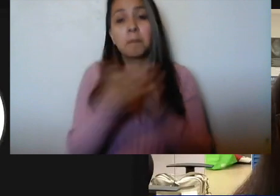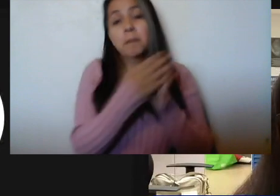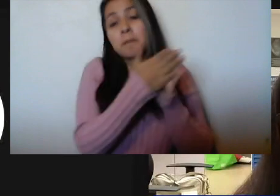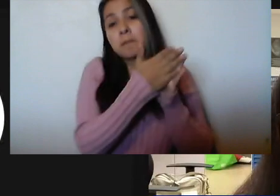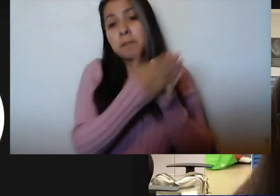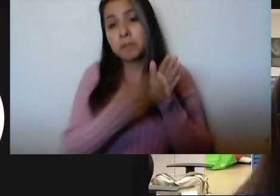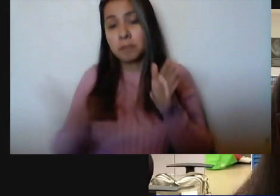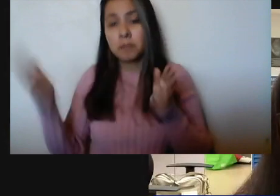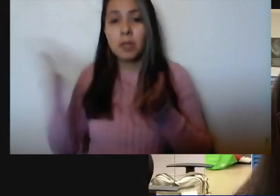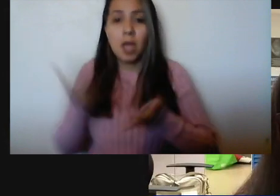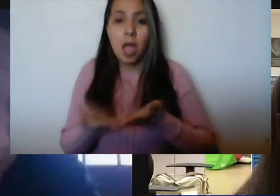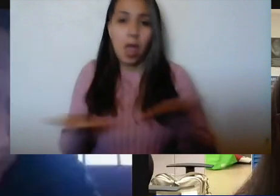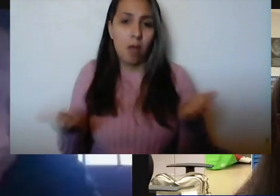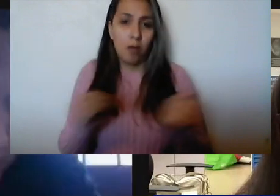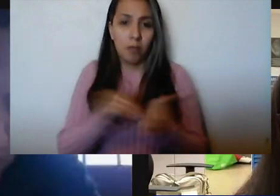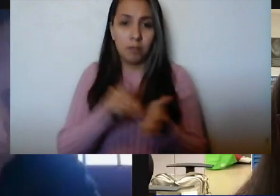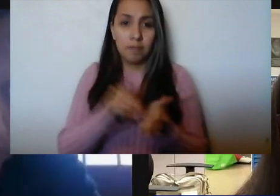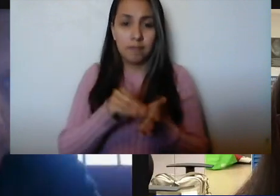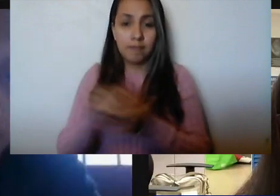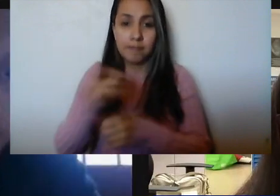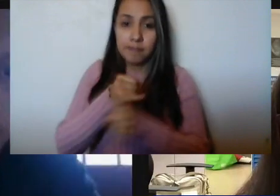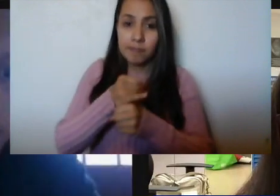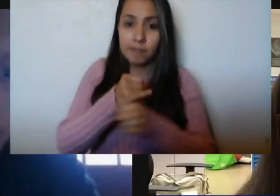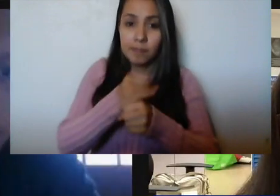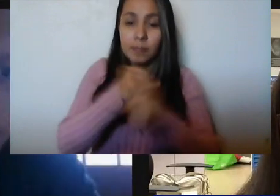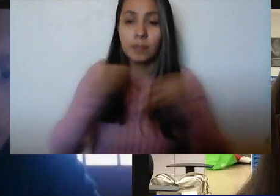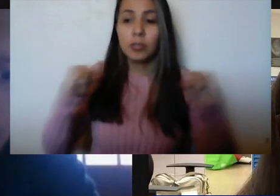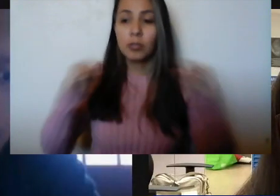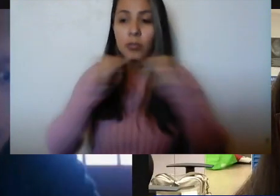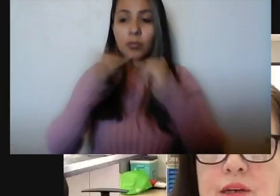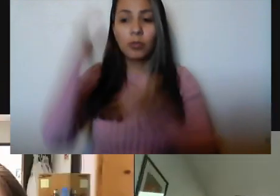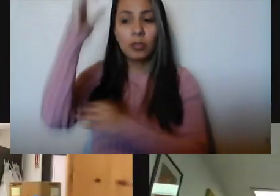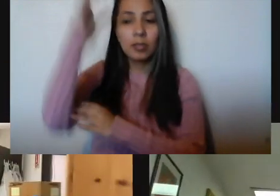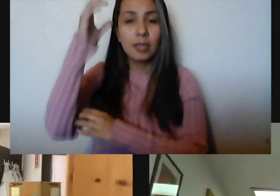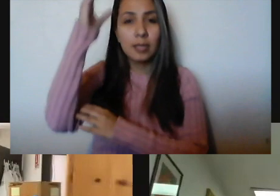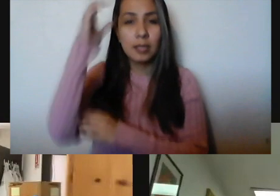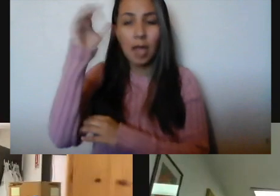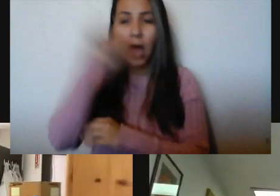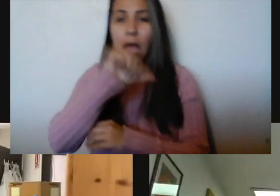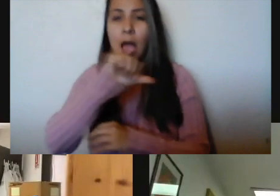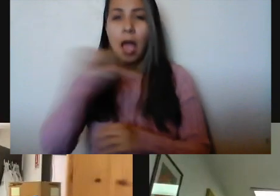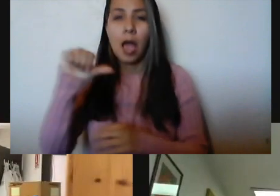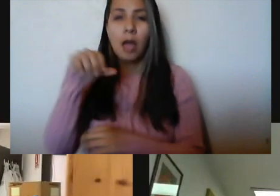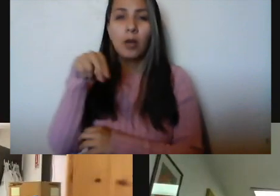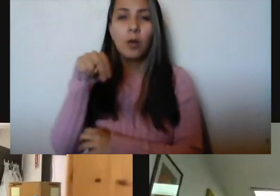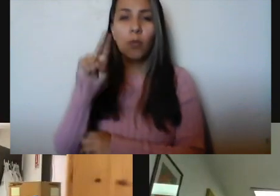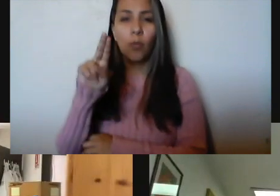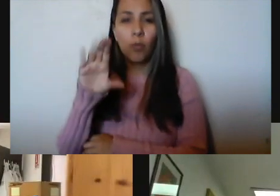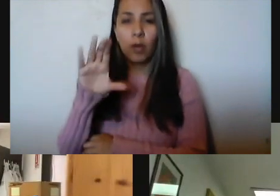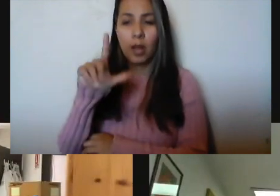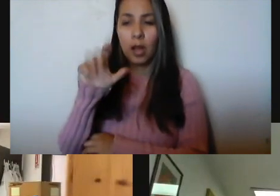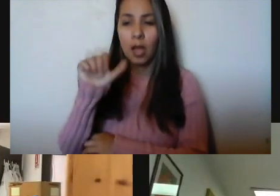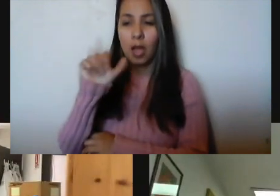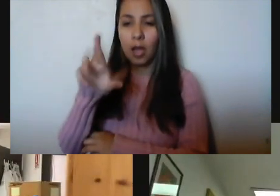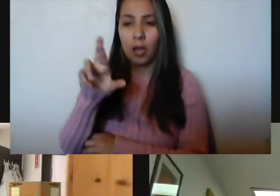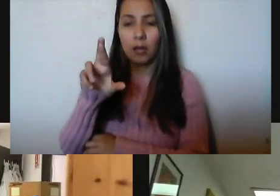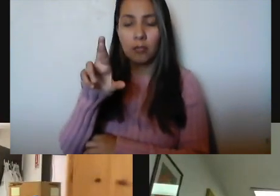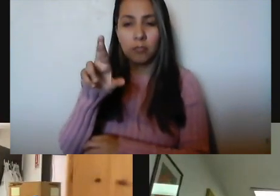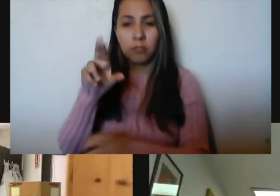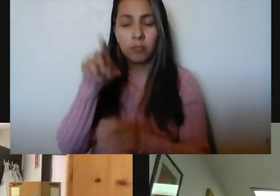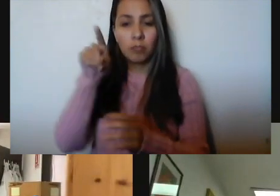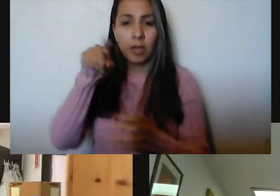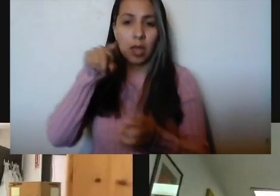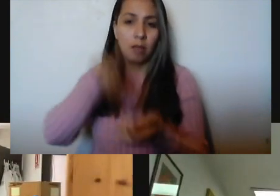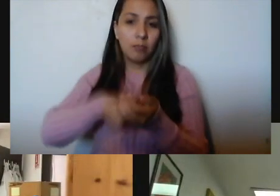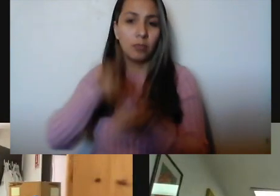2013 se desempeña como investigador en el Instituto de Ciencias Nucleares de la UNAM, donde actualmente trabaja con